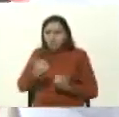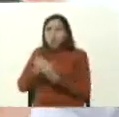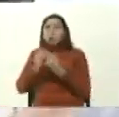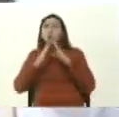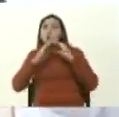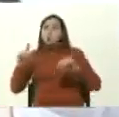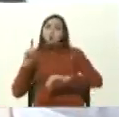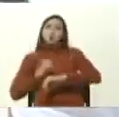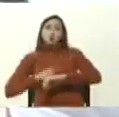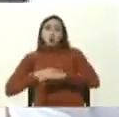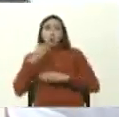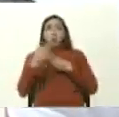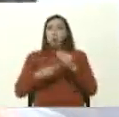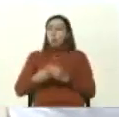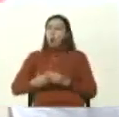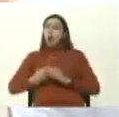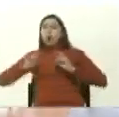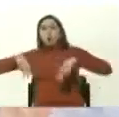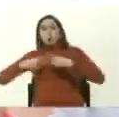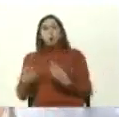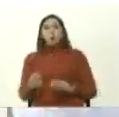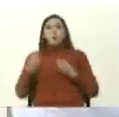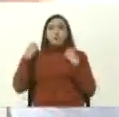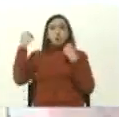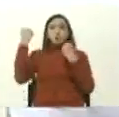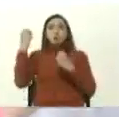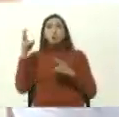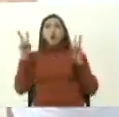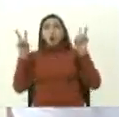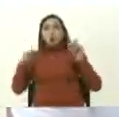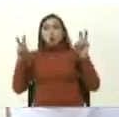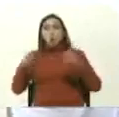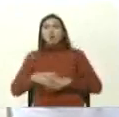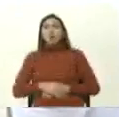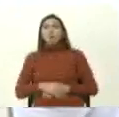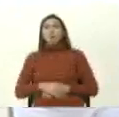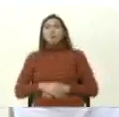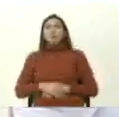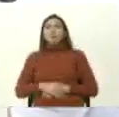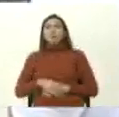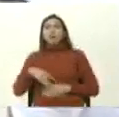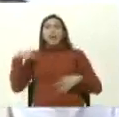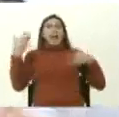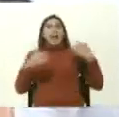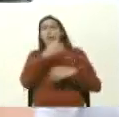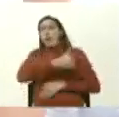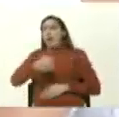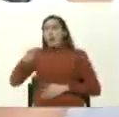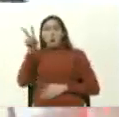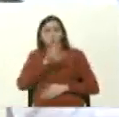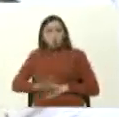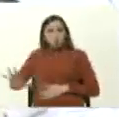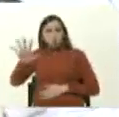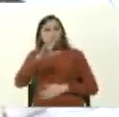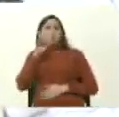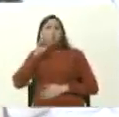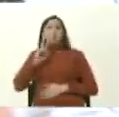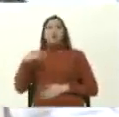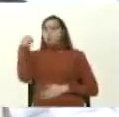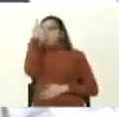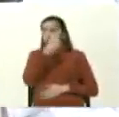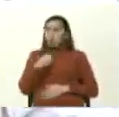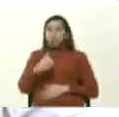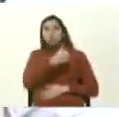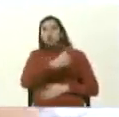momento para ir hacia esta nueva victoria. Tenemos caras, rostros de alegría en todo el país. Vemos la esencia de